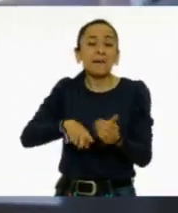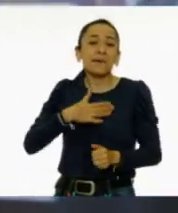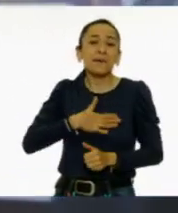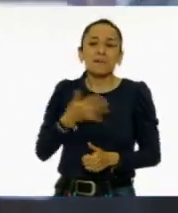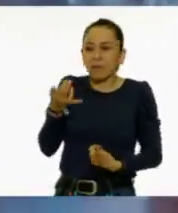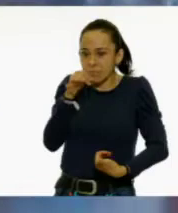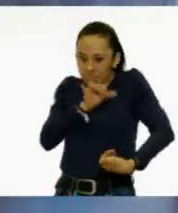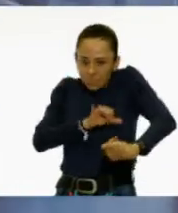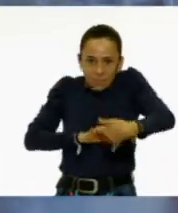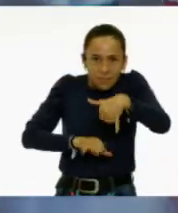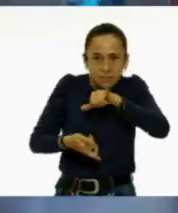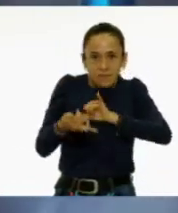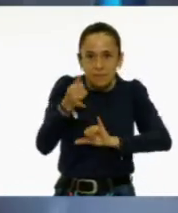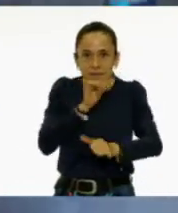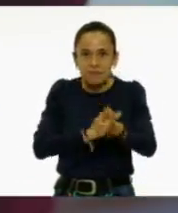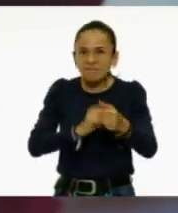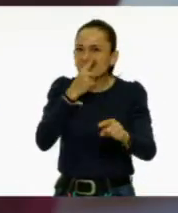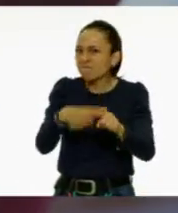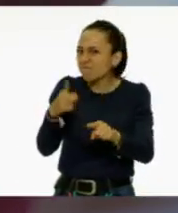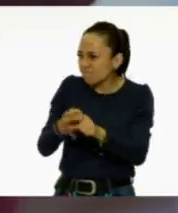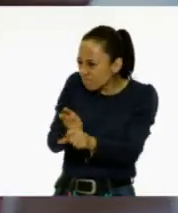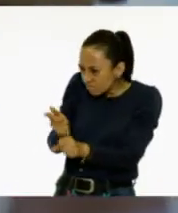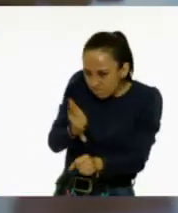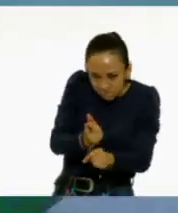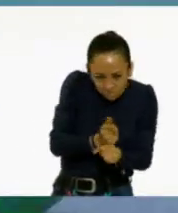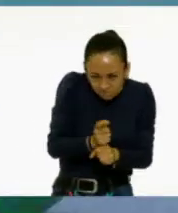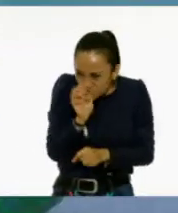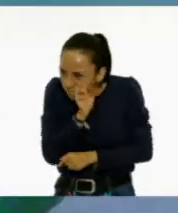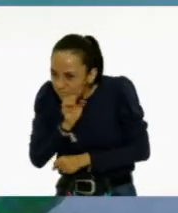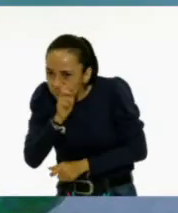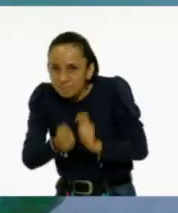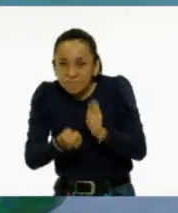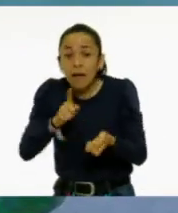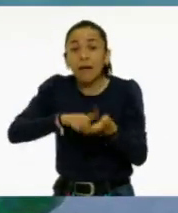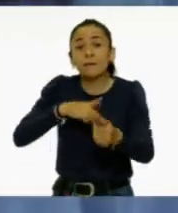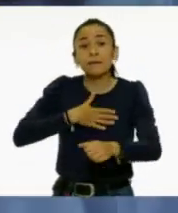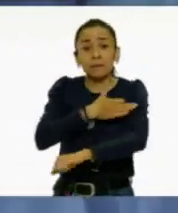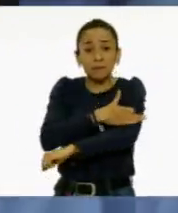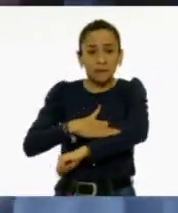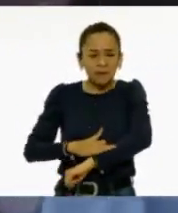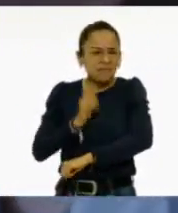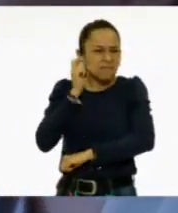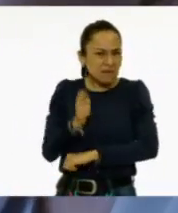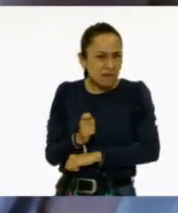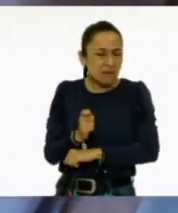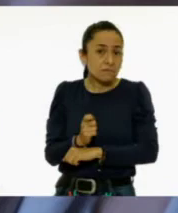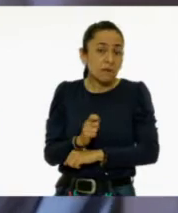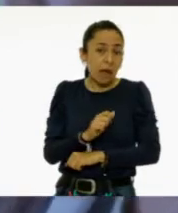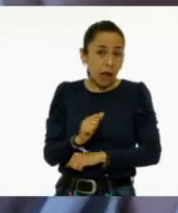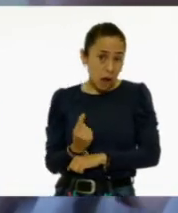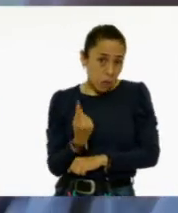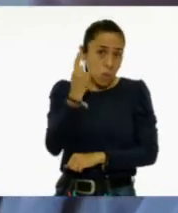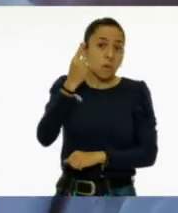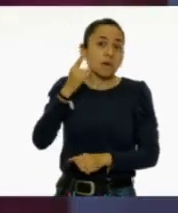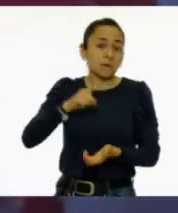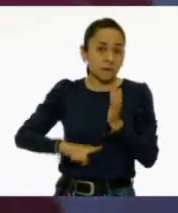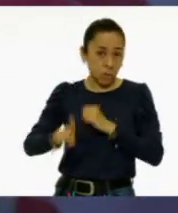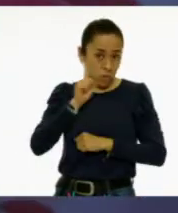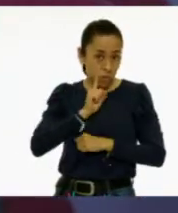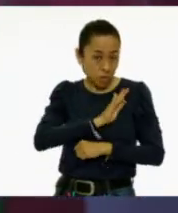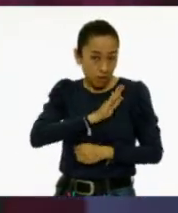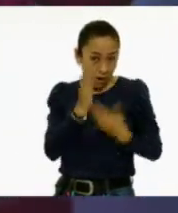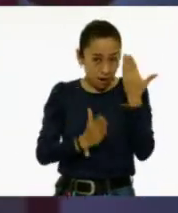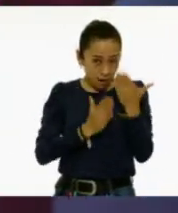y explorando todo lo que me encontraba a mi paso. En mi familia no era tan común que alguna mujer estudiara profesionalmente